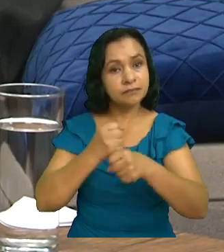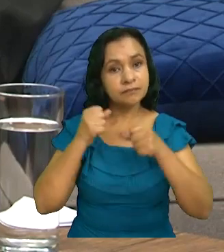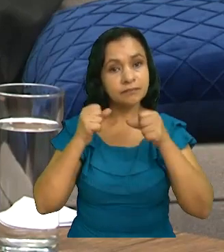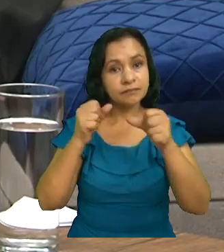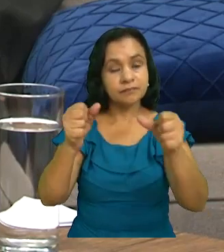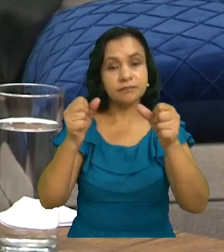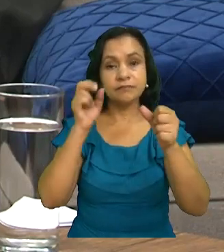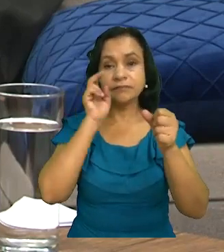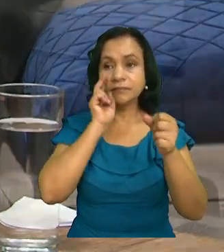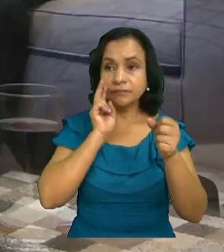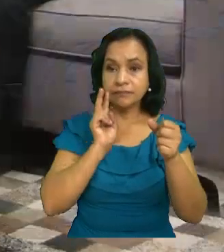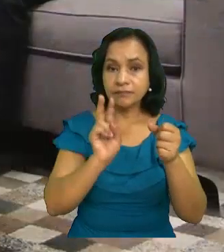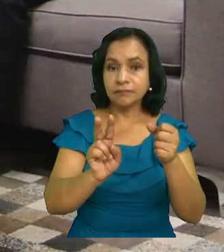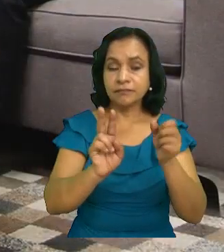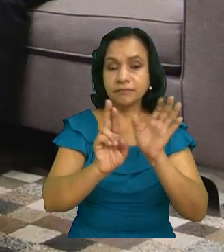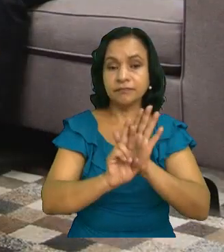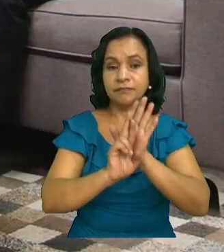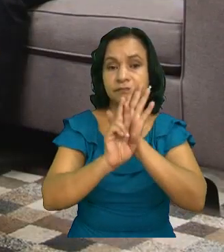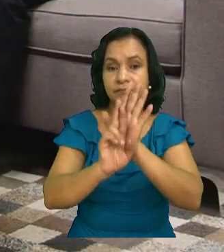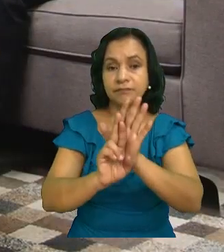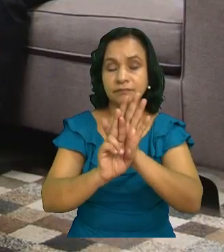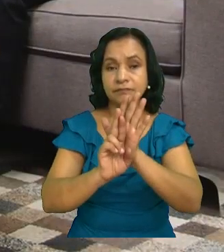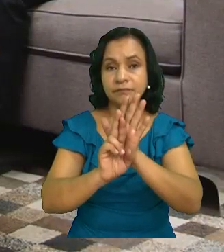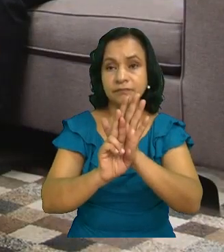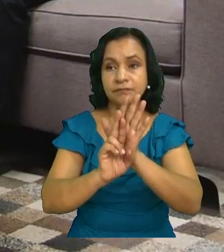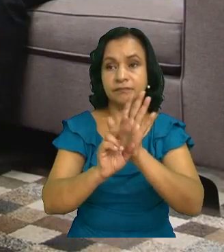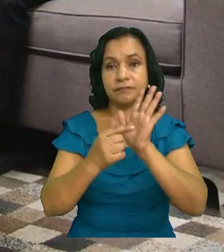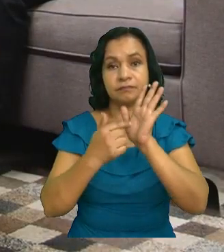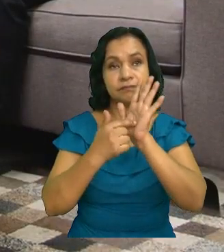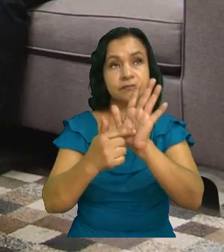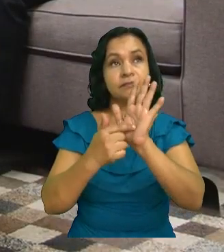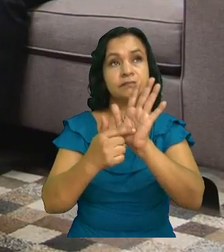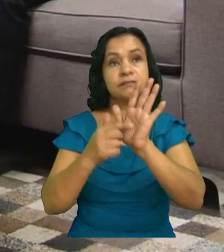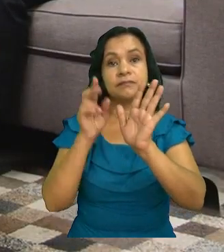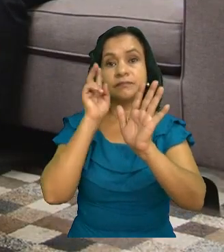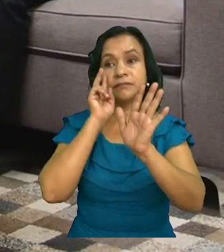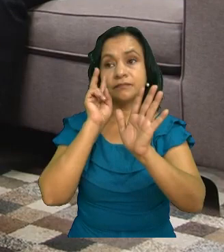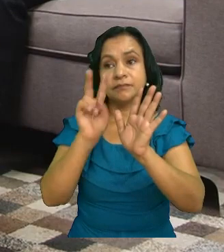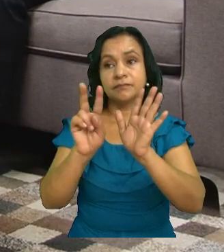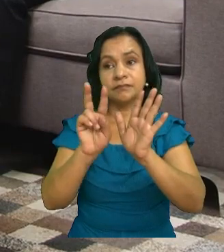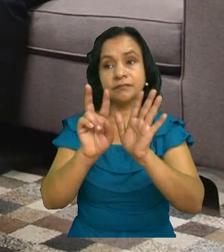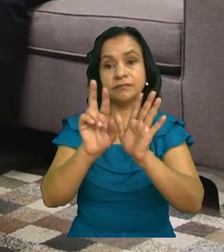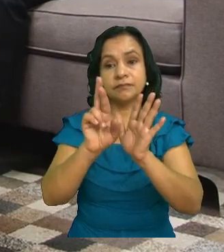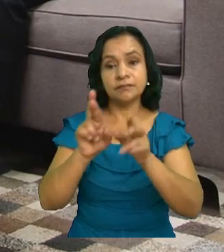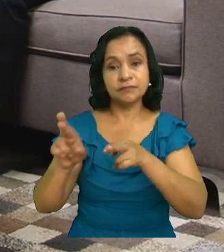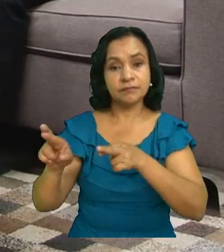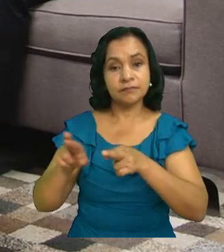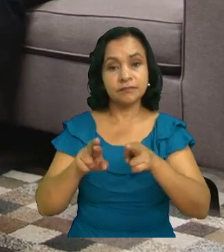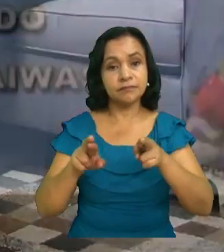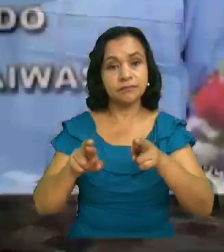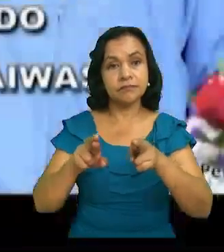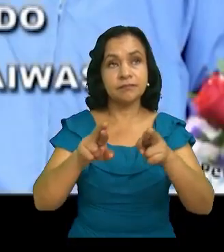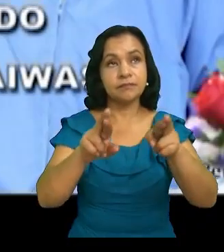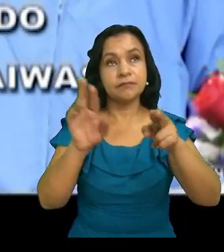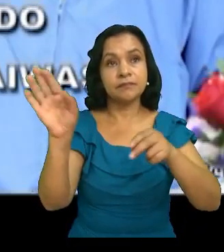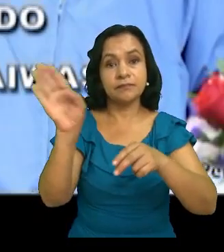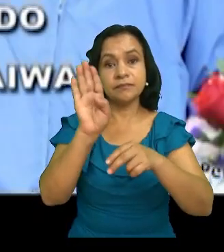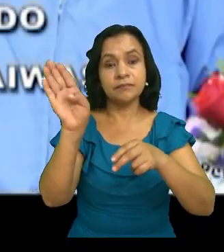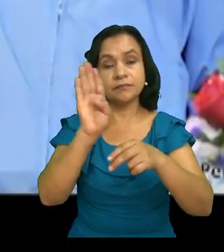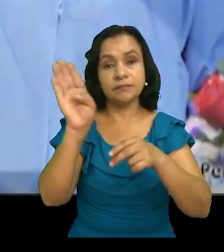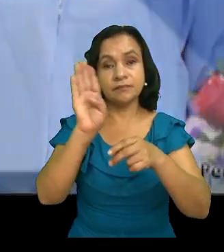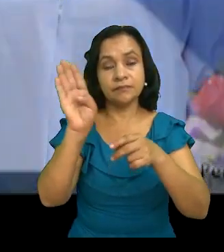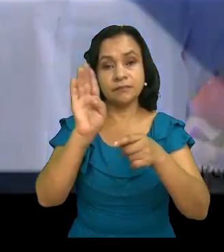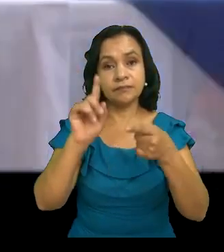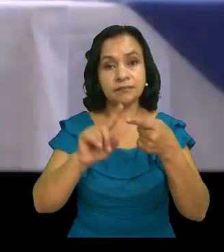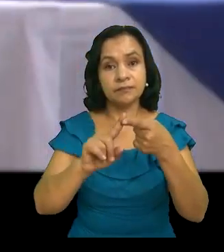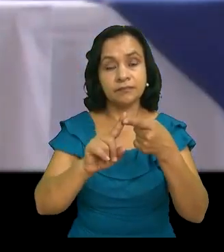influye, ¿verdad?, en esos resultados. Por ejemplo, vamos a ver un proyecto que se llama Río Blanco o Canadepaigua. Ok. Ana del Paigua ha